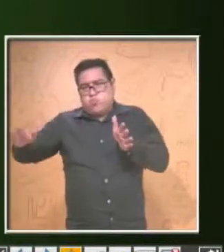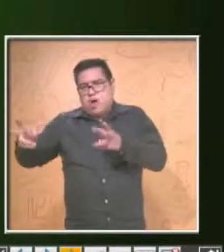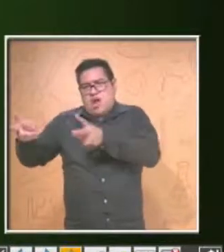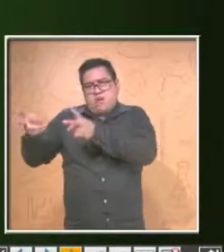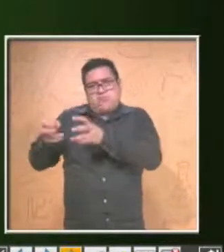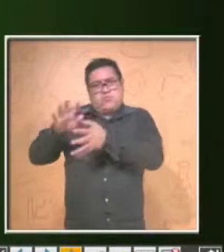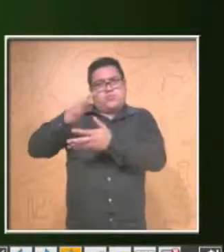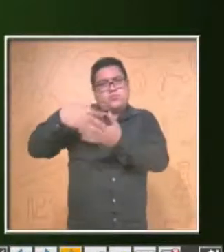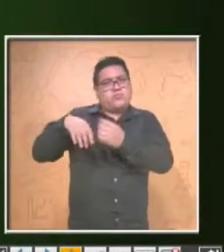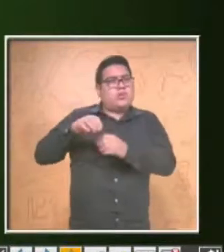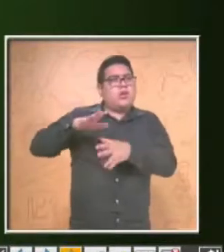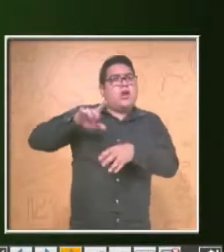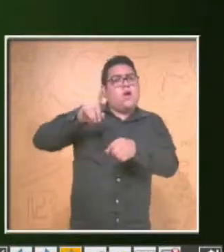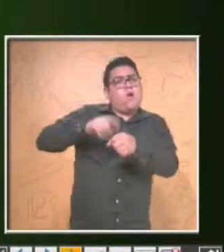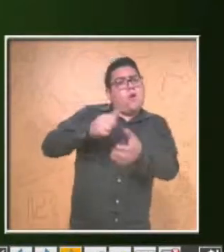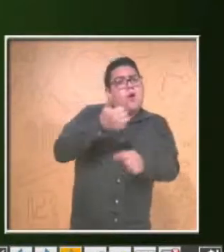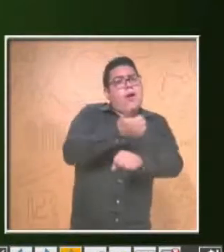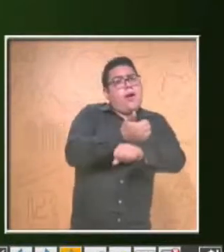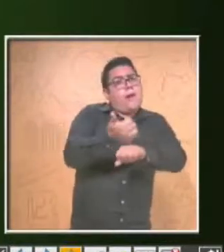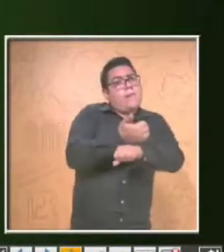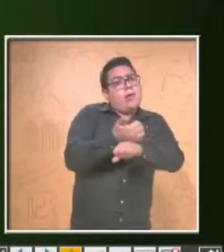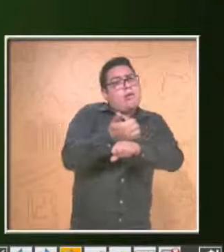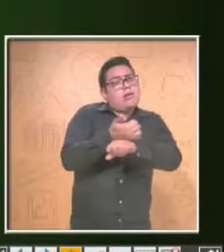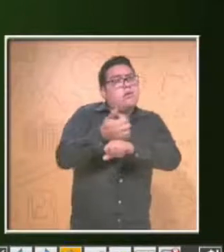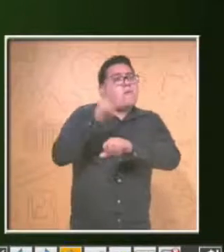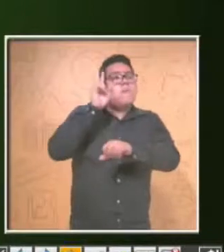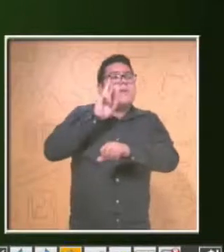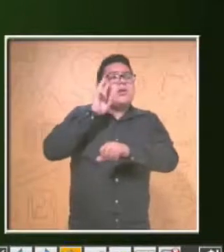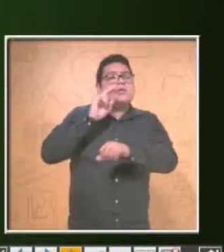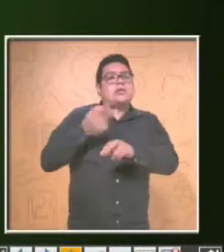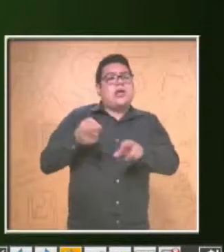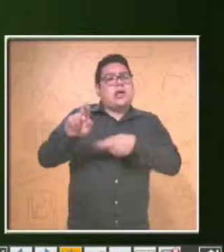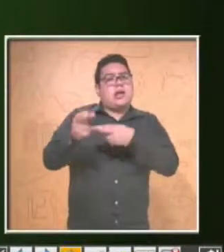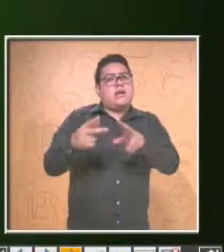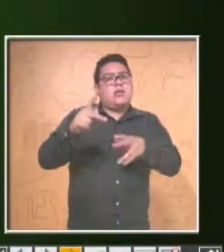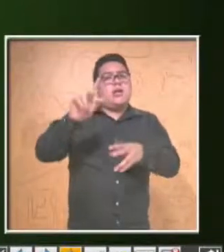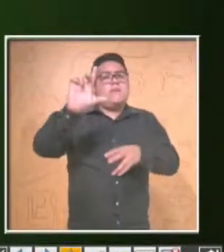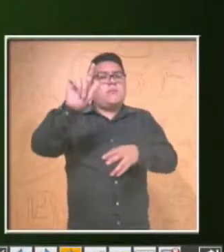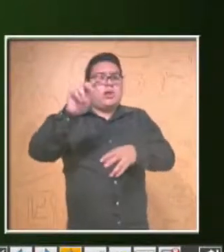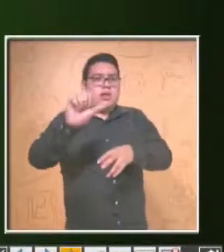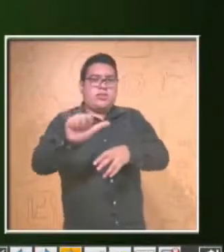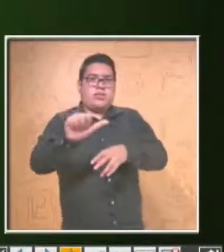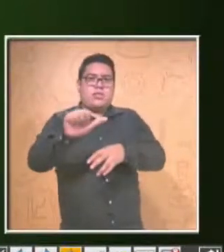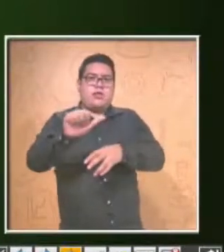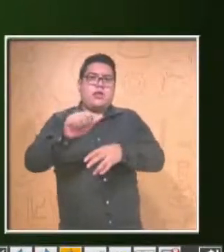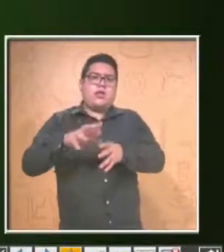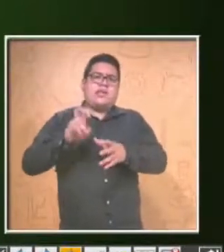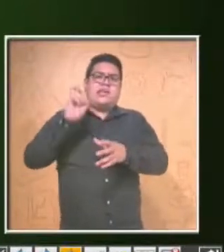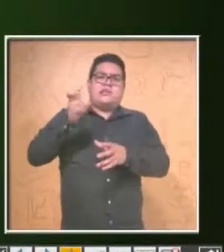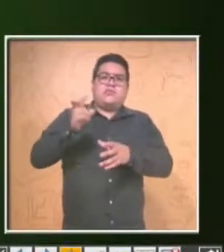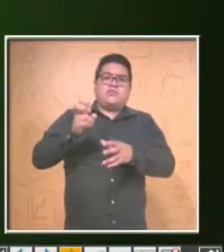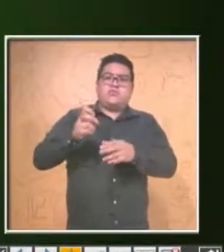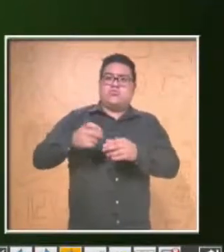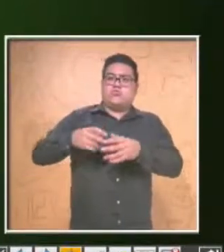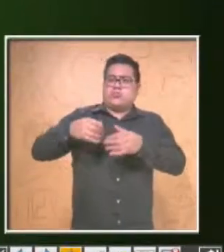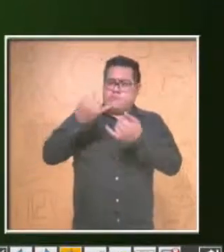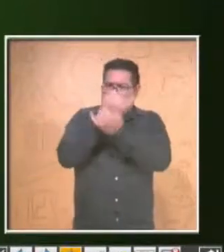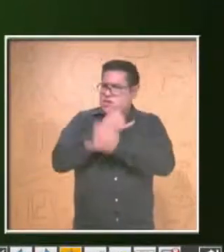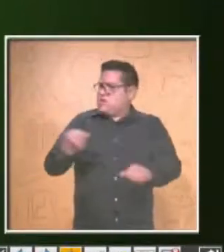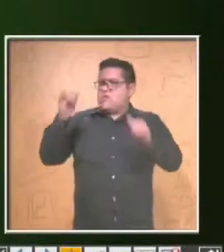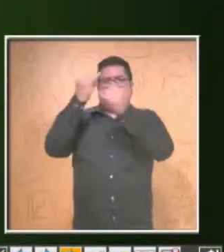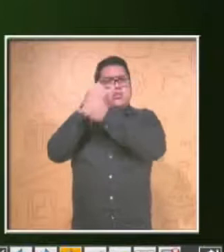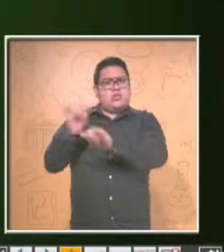América. Ahí en amarillo en el mapa puedes ver el Río de la Plata, el Perú. Esos virreinatos también se independizan. Y aquí